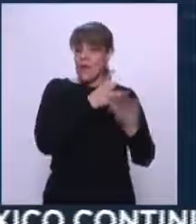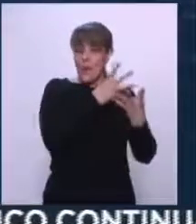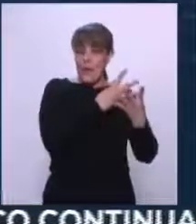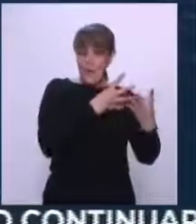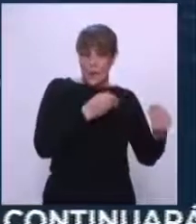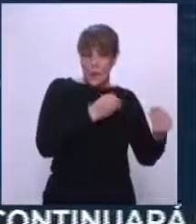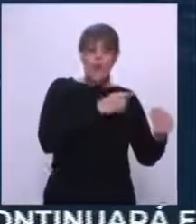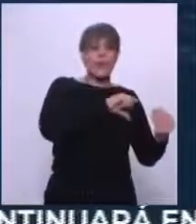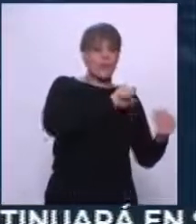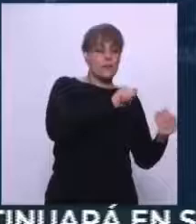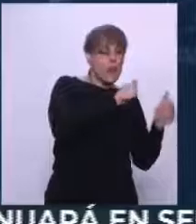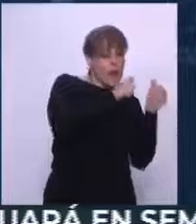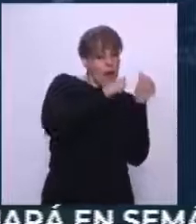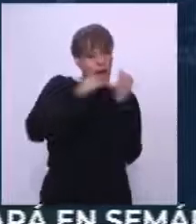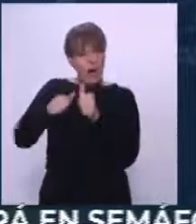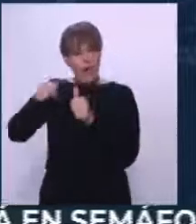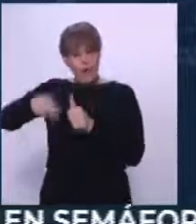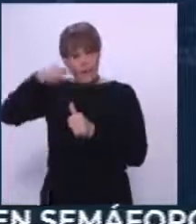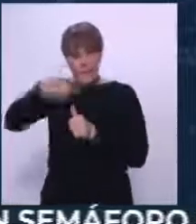mirar a otros lados. Pero